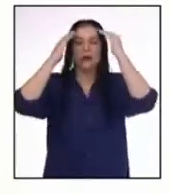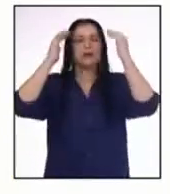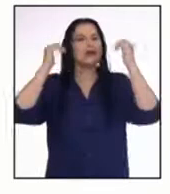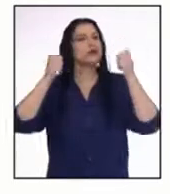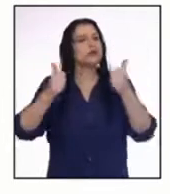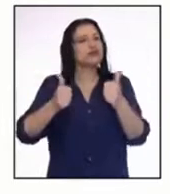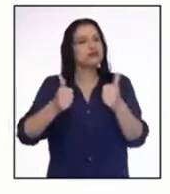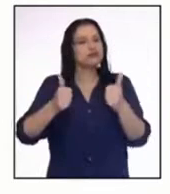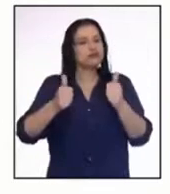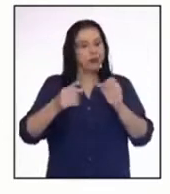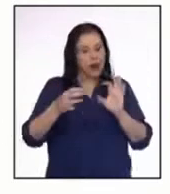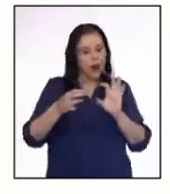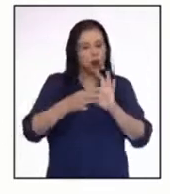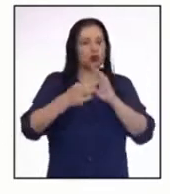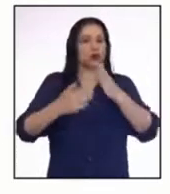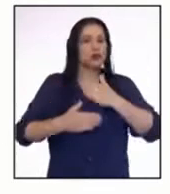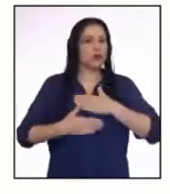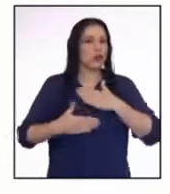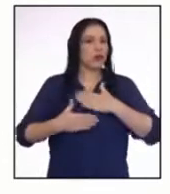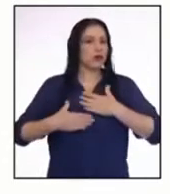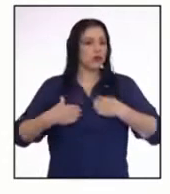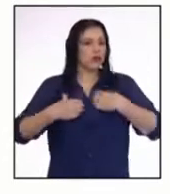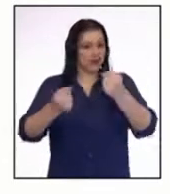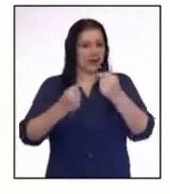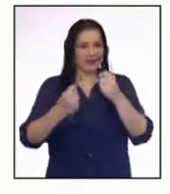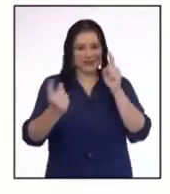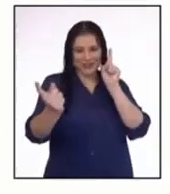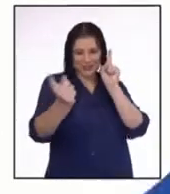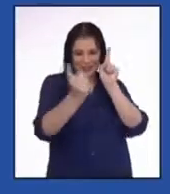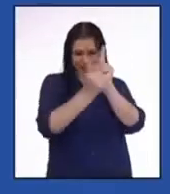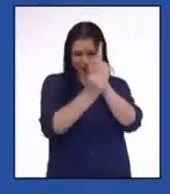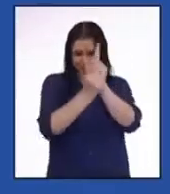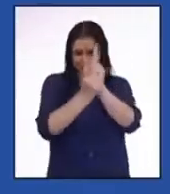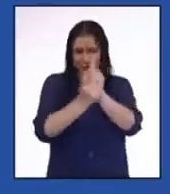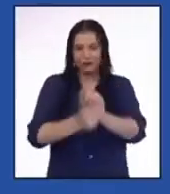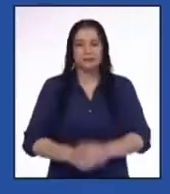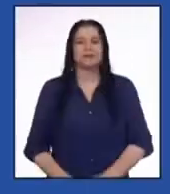de la mano de un cuerpo sano. Nos vemos.